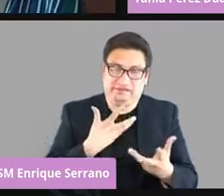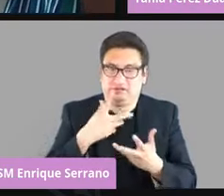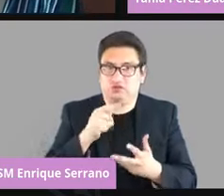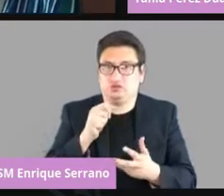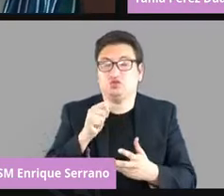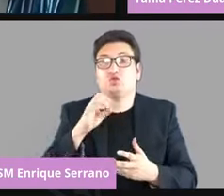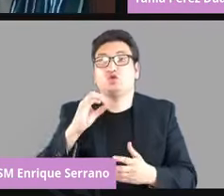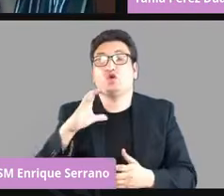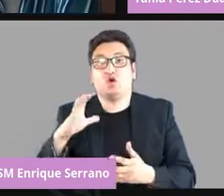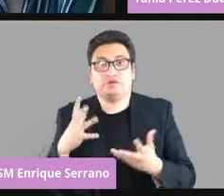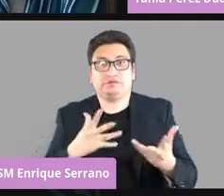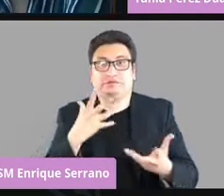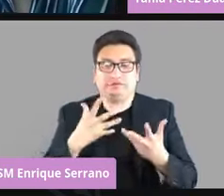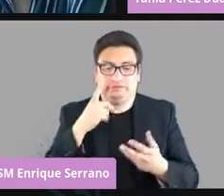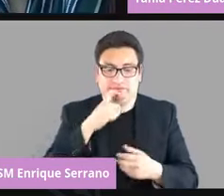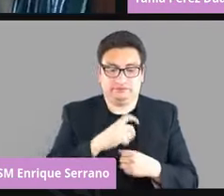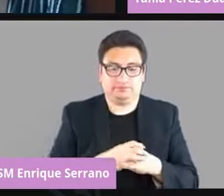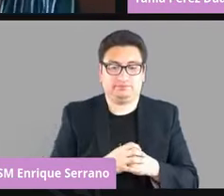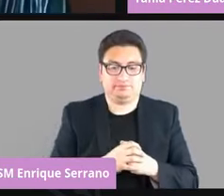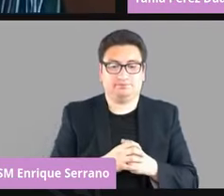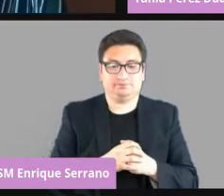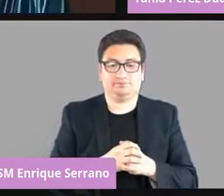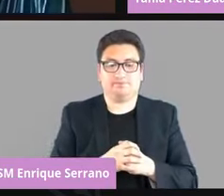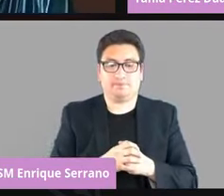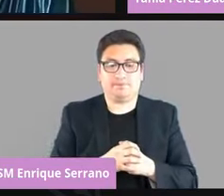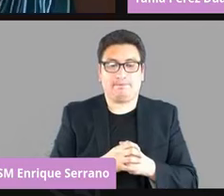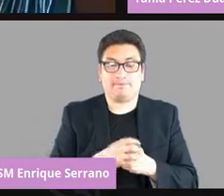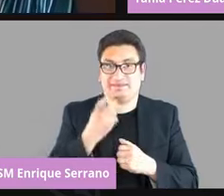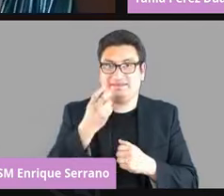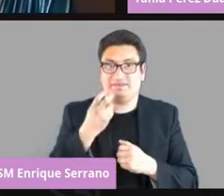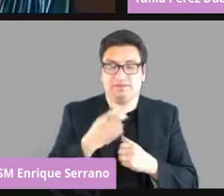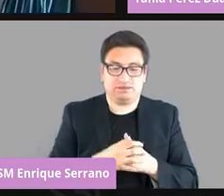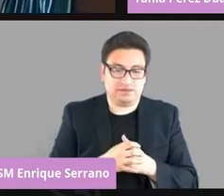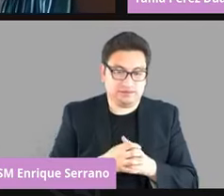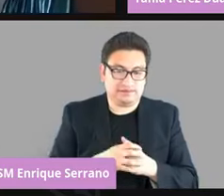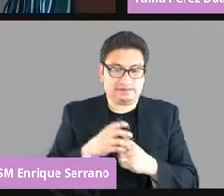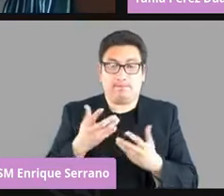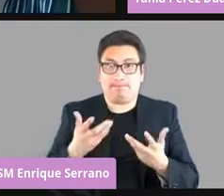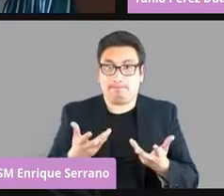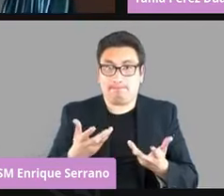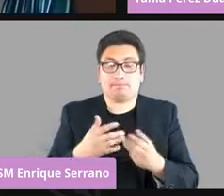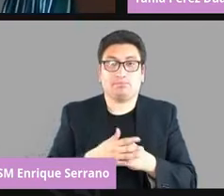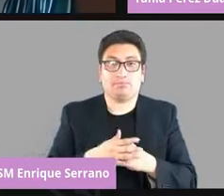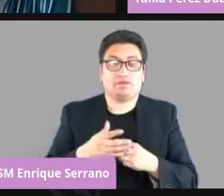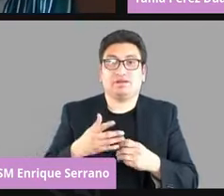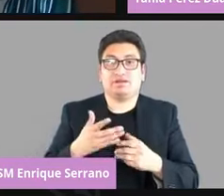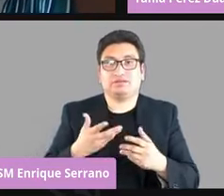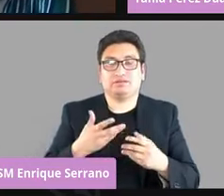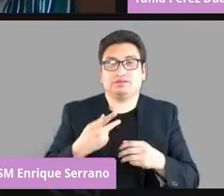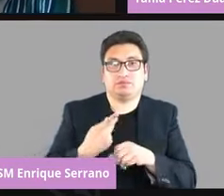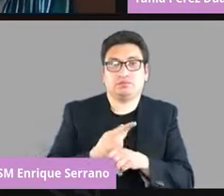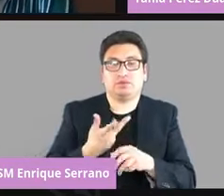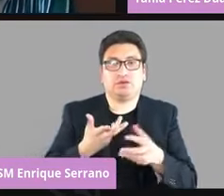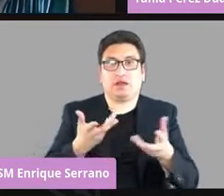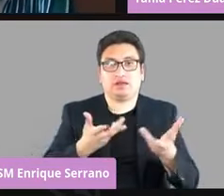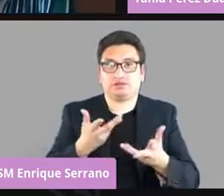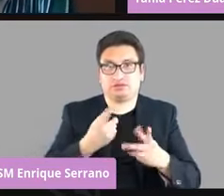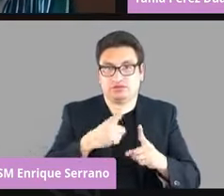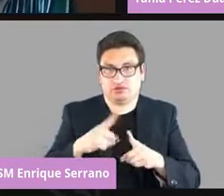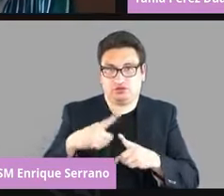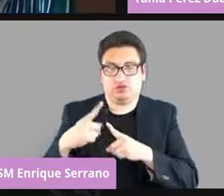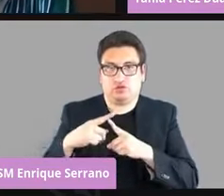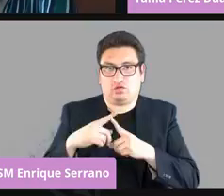porque representa. Así es. Uh-huh. Es eso. Y aquí, digo, hay varias opciones. De